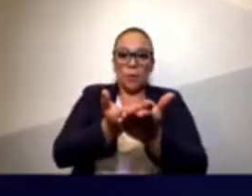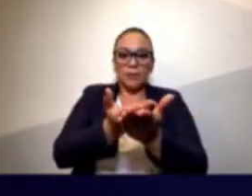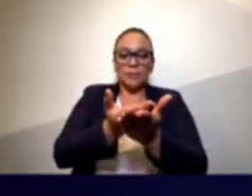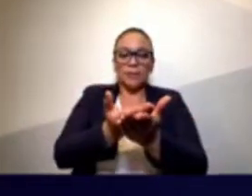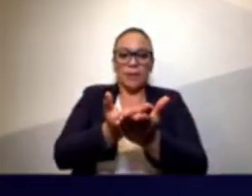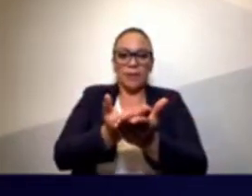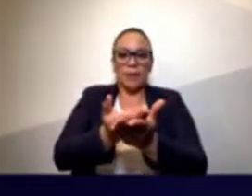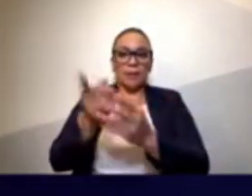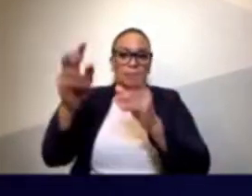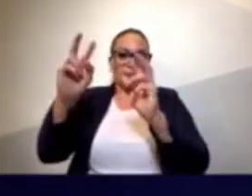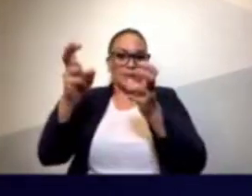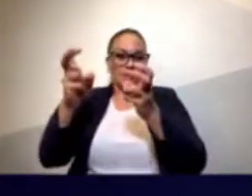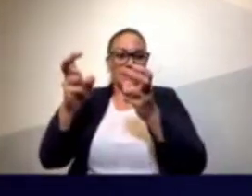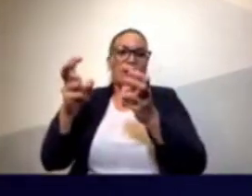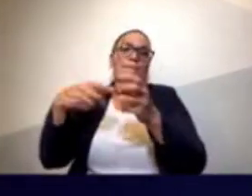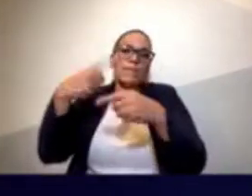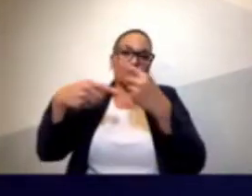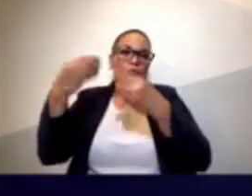del BCR,